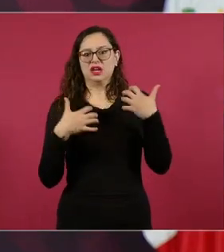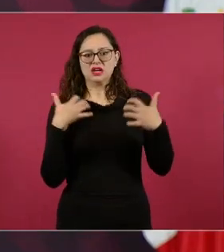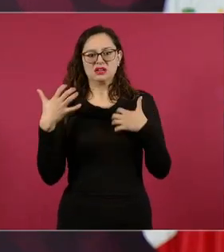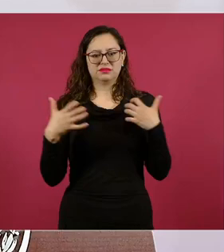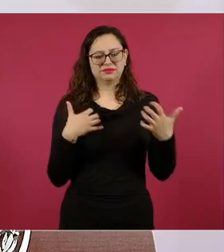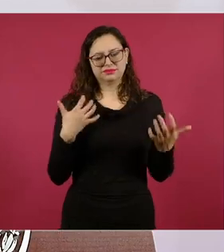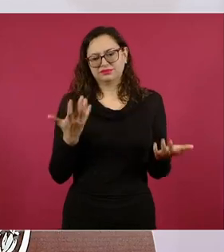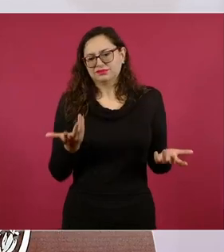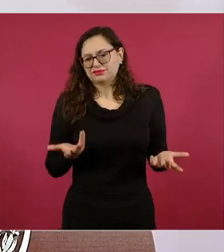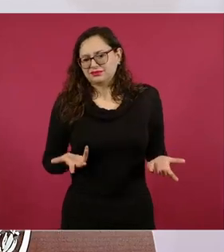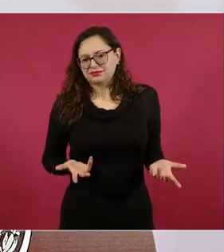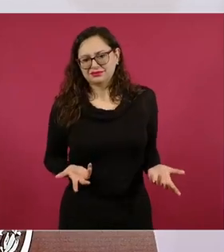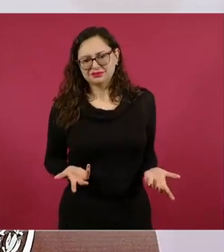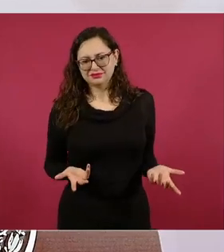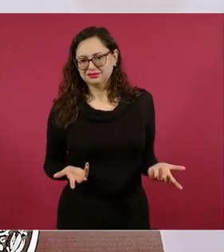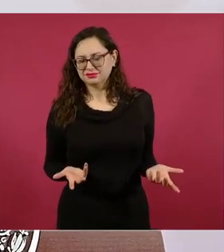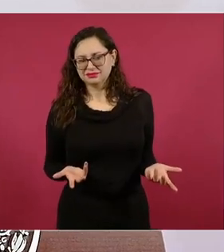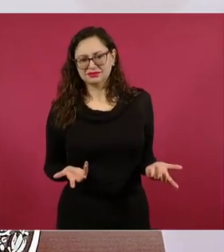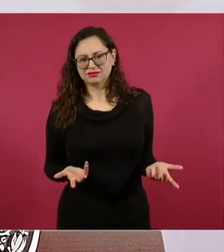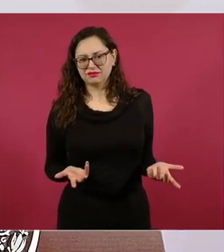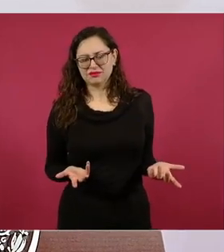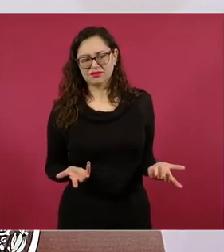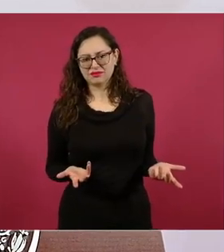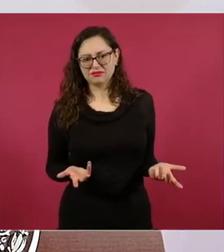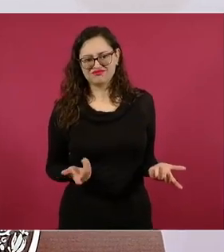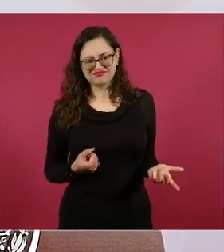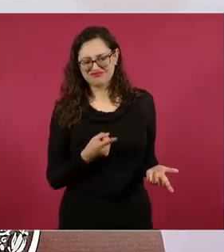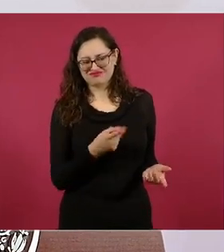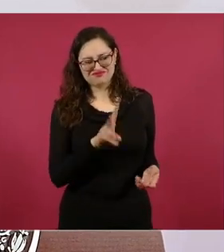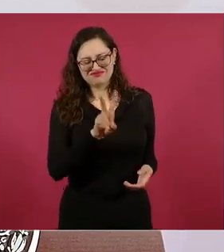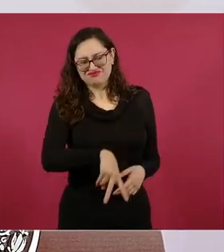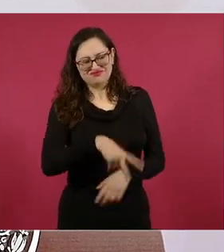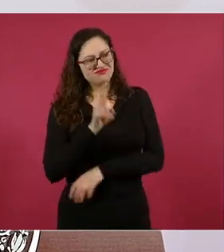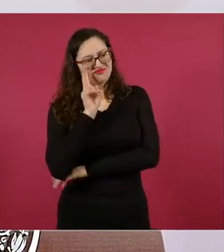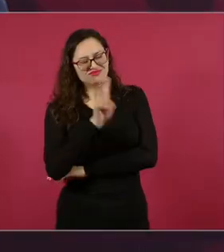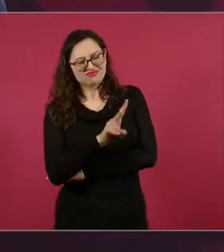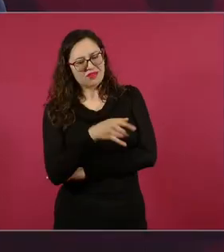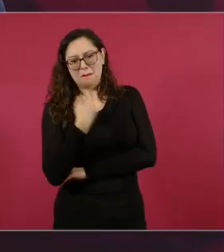y por eso hacen hasta el ridículo.